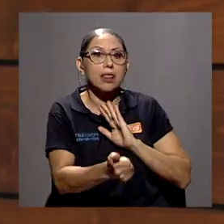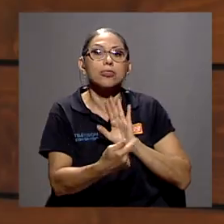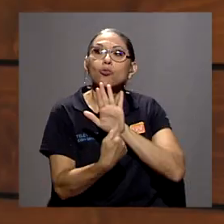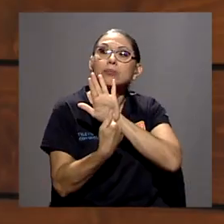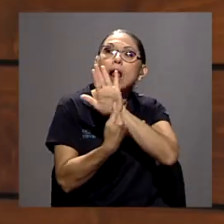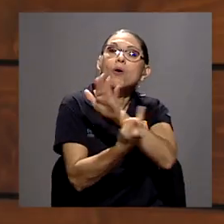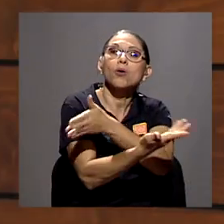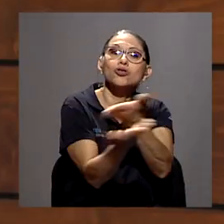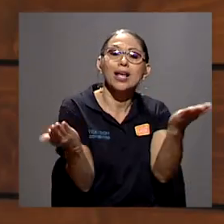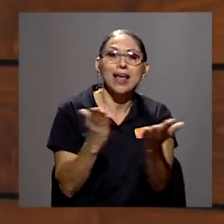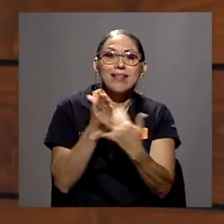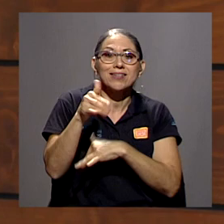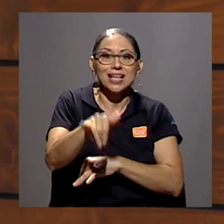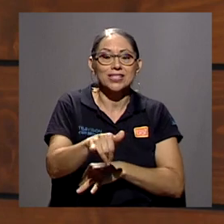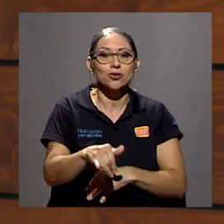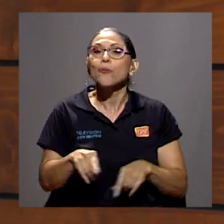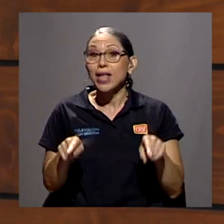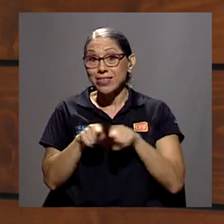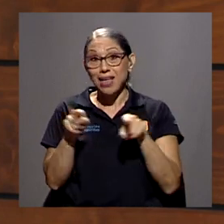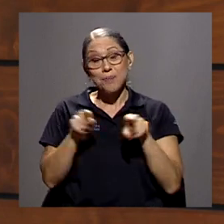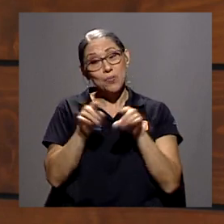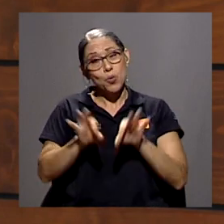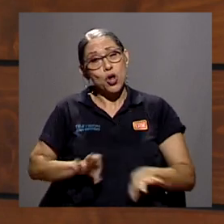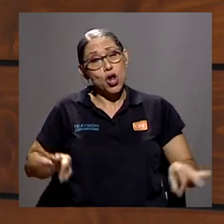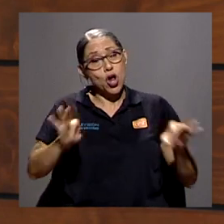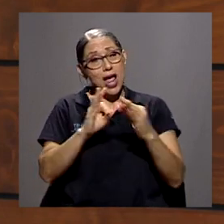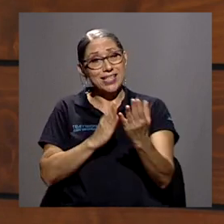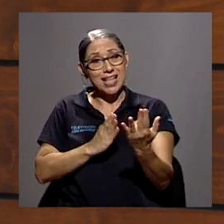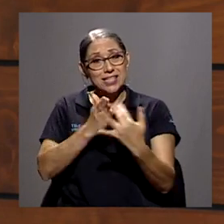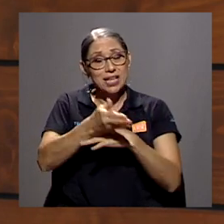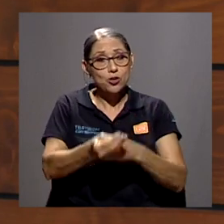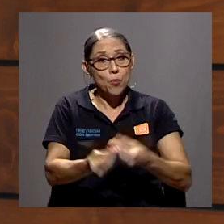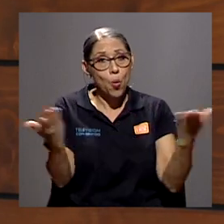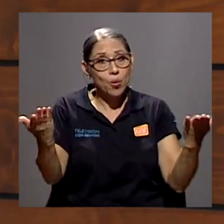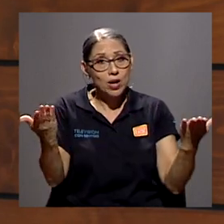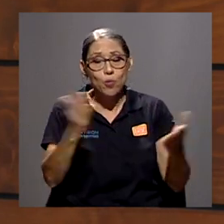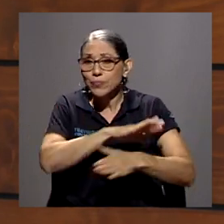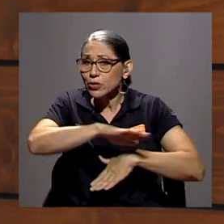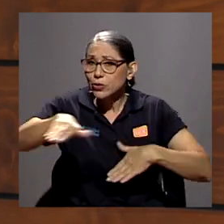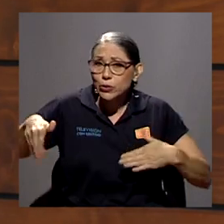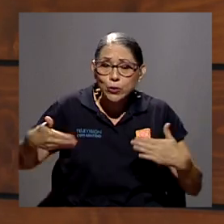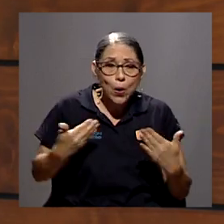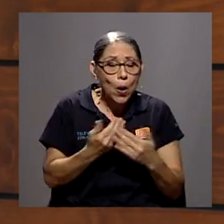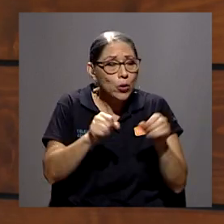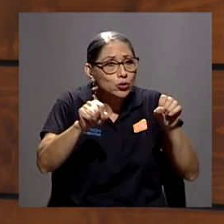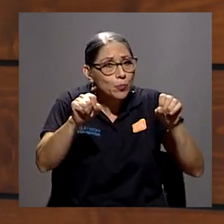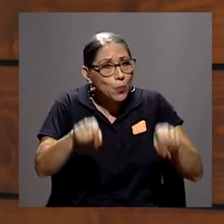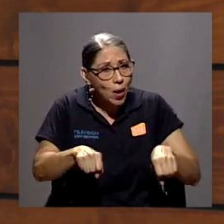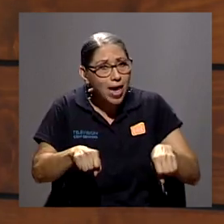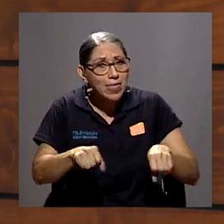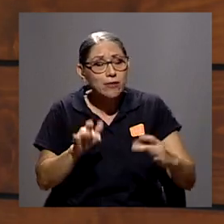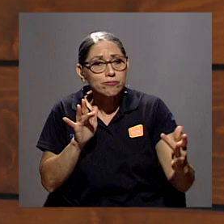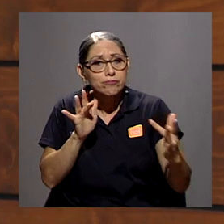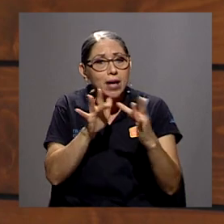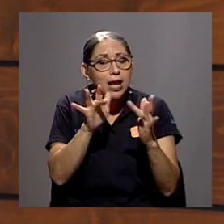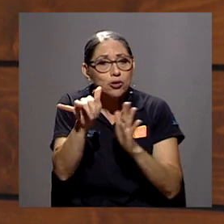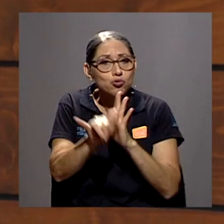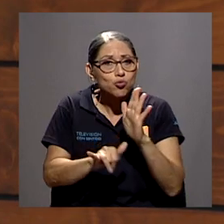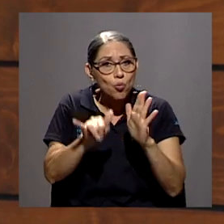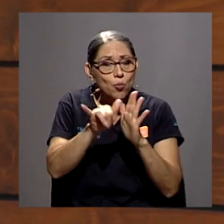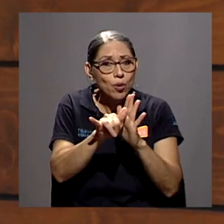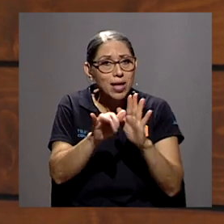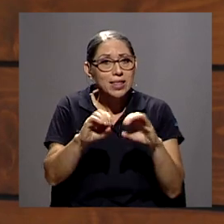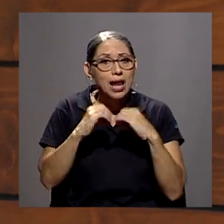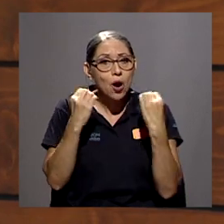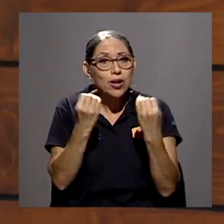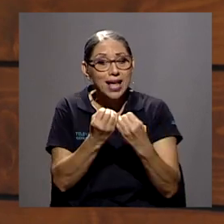rescatar que es de acceso público pero si todos puedan directamente ir a la cuenta de youtube de orquesta y de inmediato